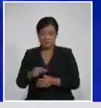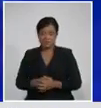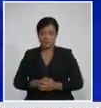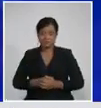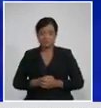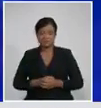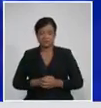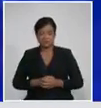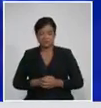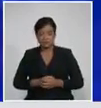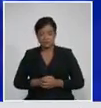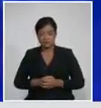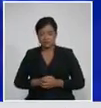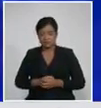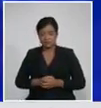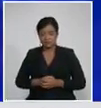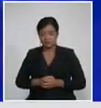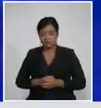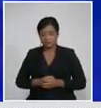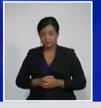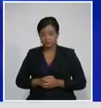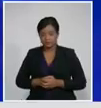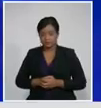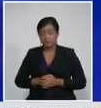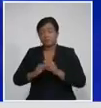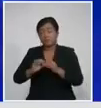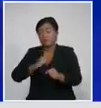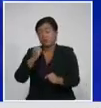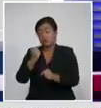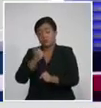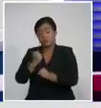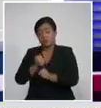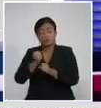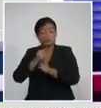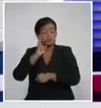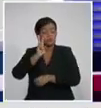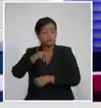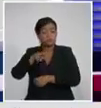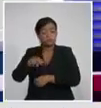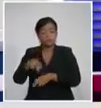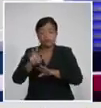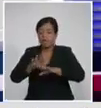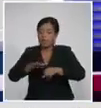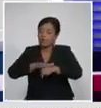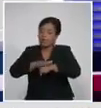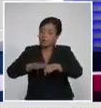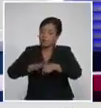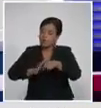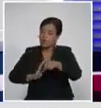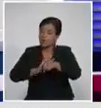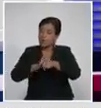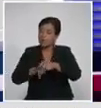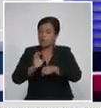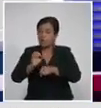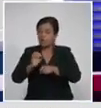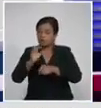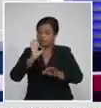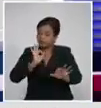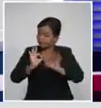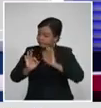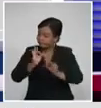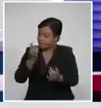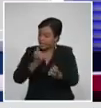también están enfrascados en buscar una solución, una cura, al menos una prevención, un aliento contra